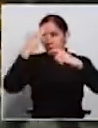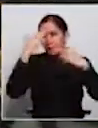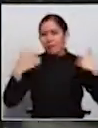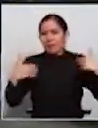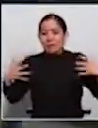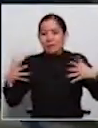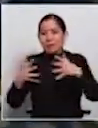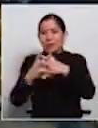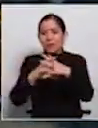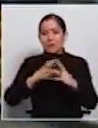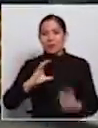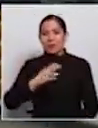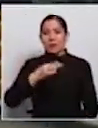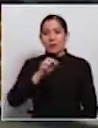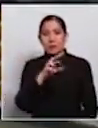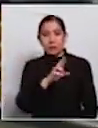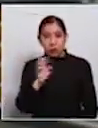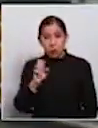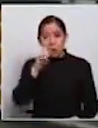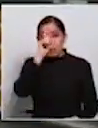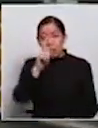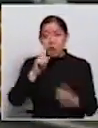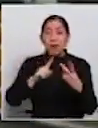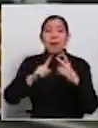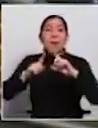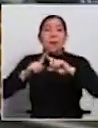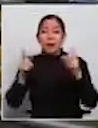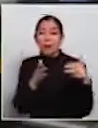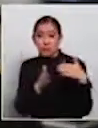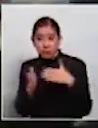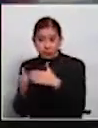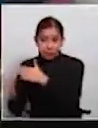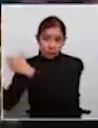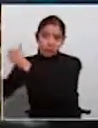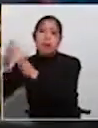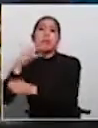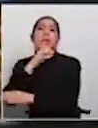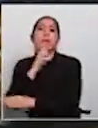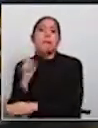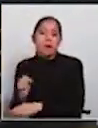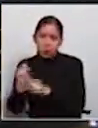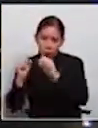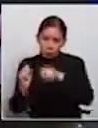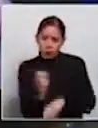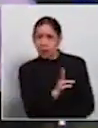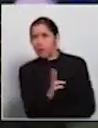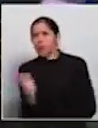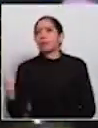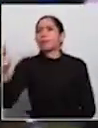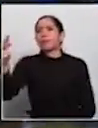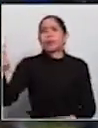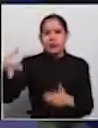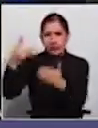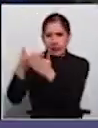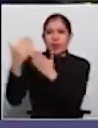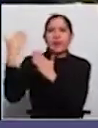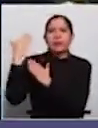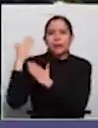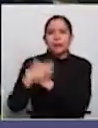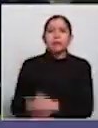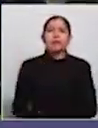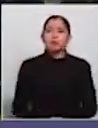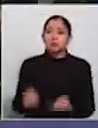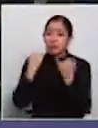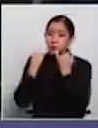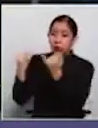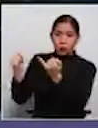zona de Chimoré Trópico de Cochabamba, pero están saliendo los buses interdepartamentales por la carretera antigua. De acuerdo al